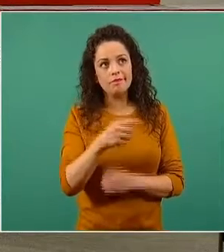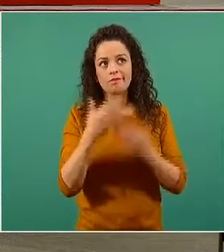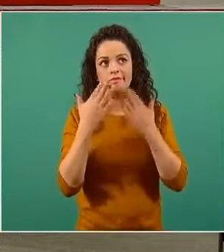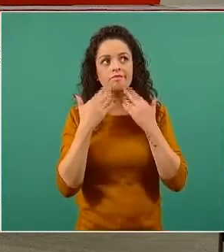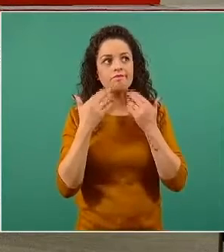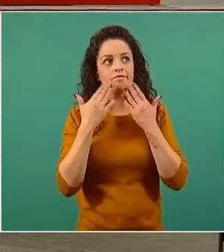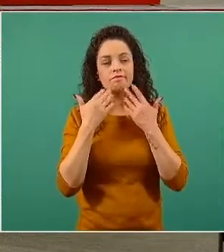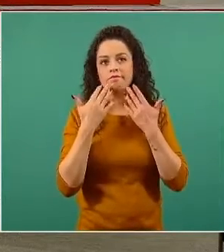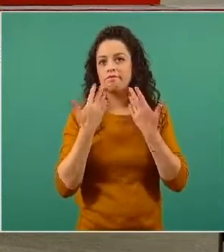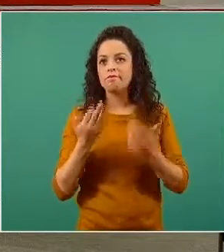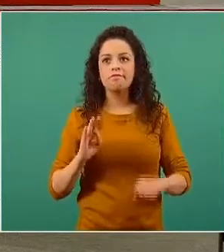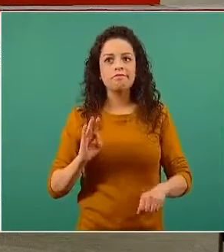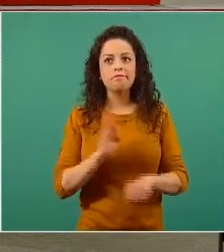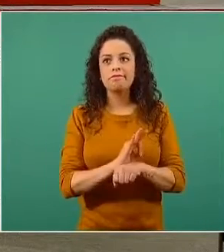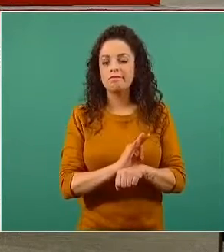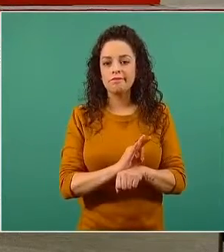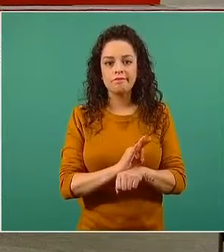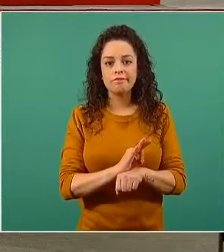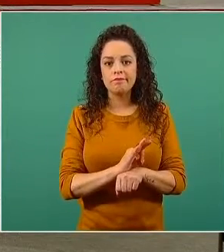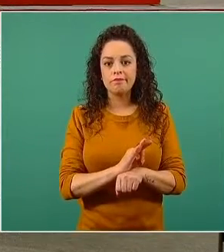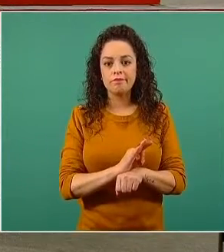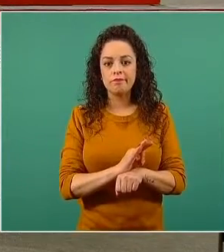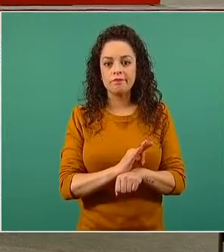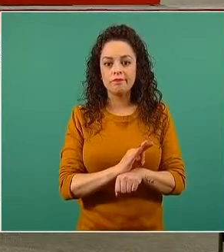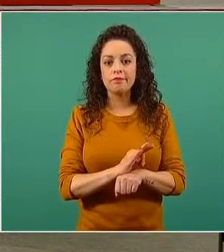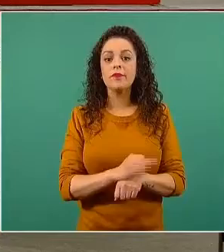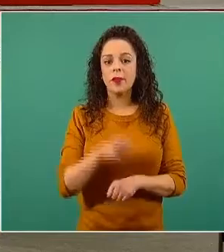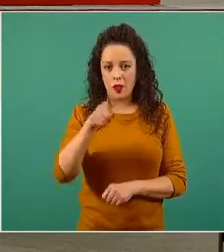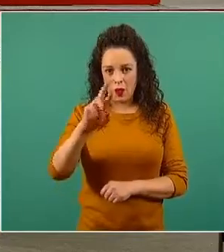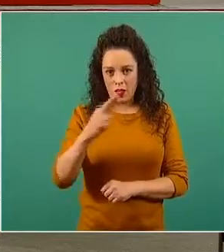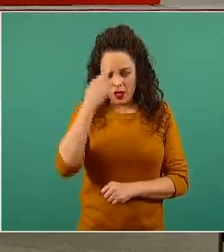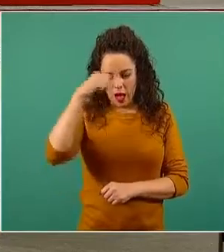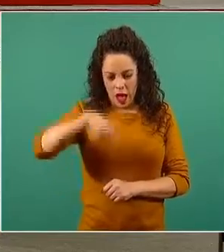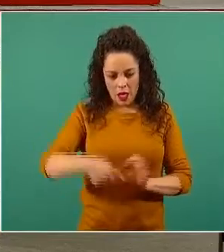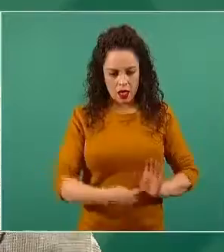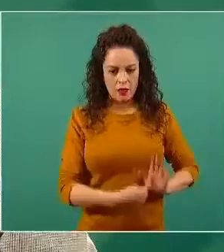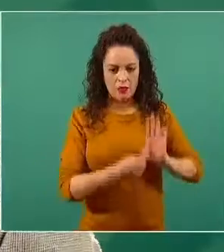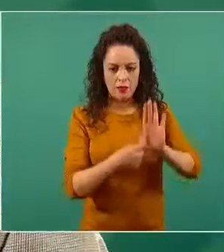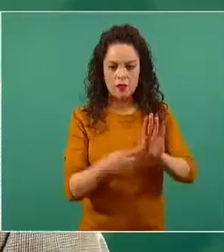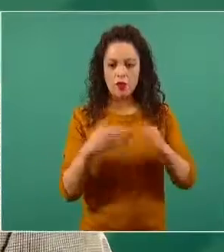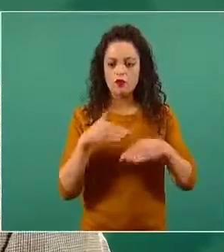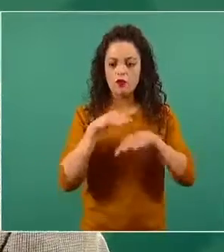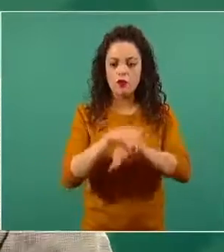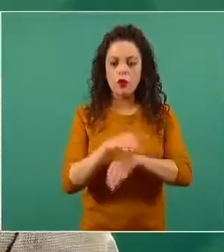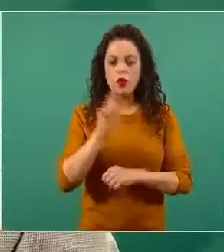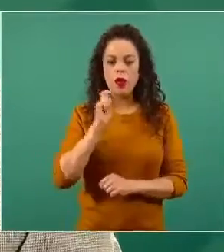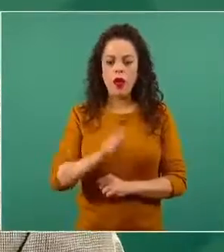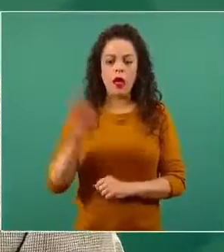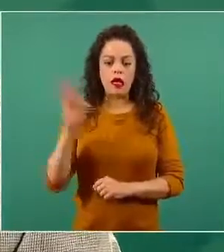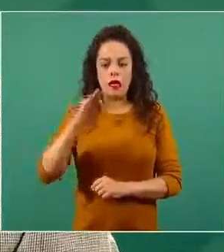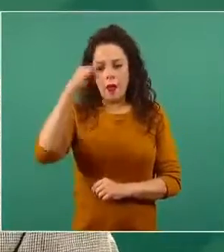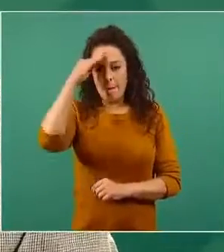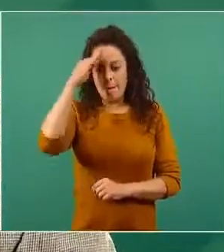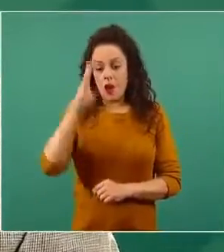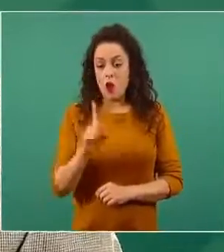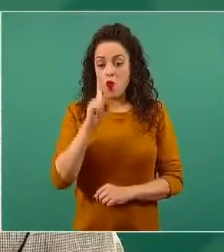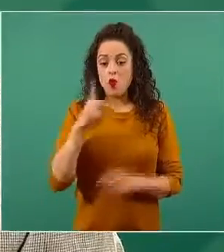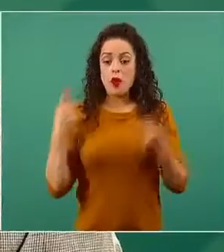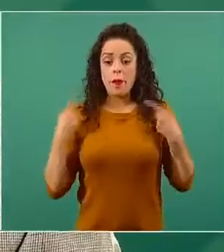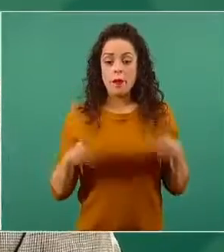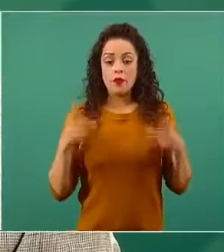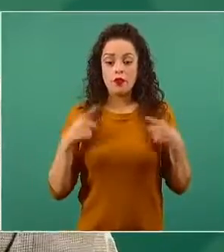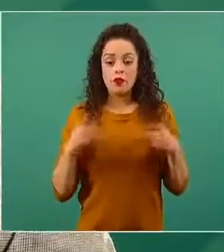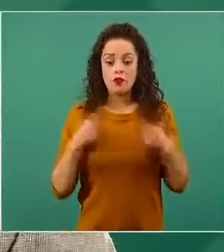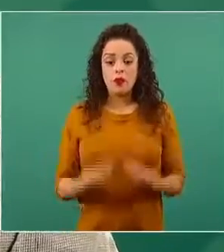zonas rurales. Recordarán que aquí mostramos datos sobre la probabilidad de que una persona en una zona